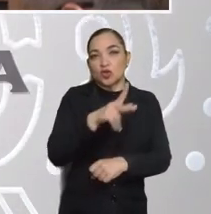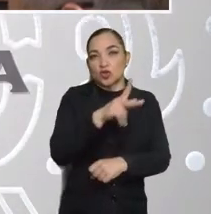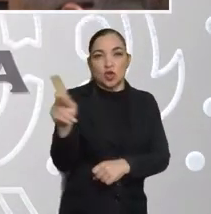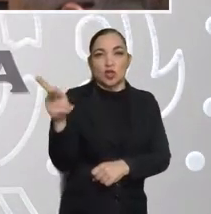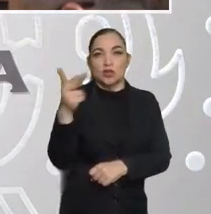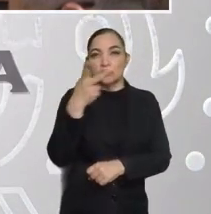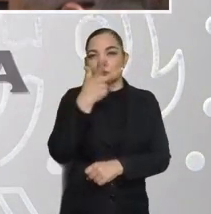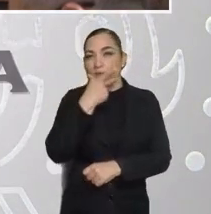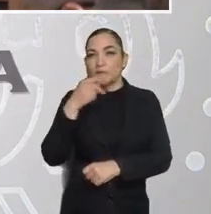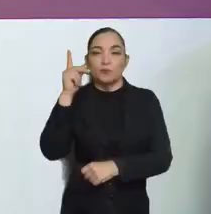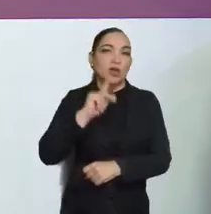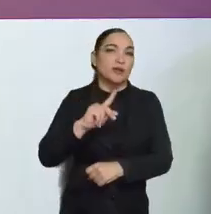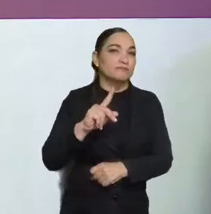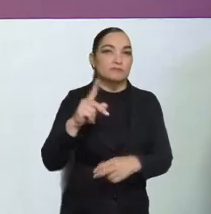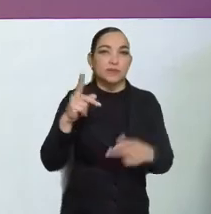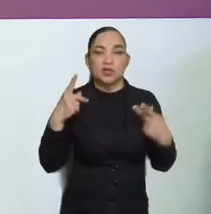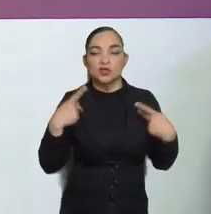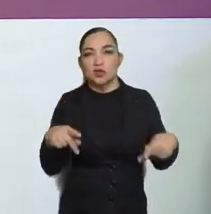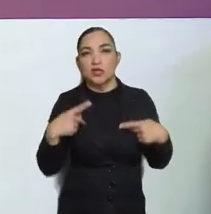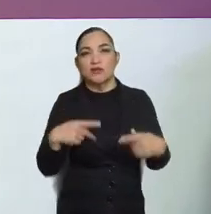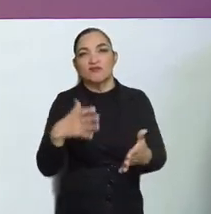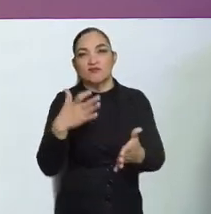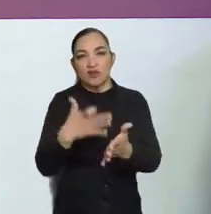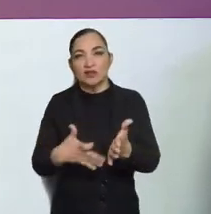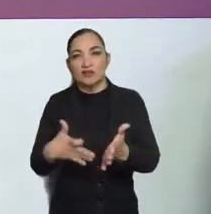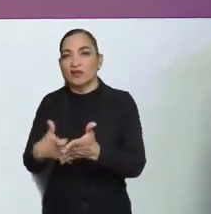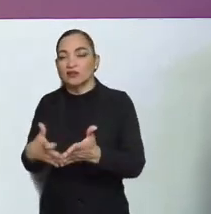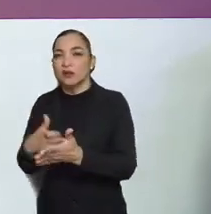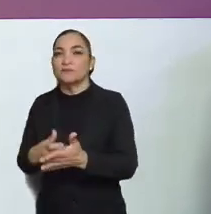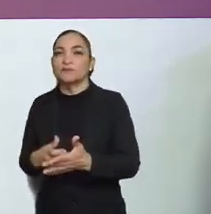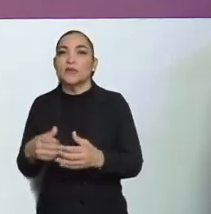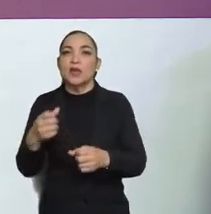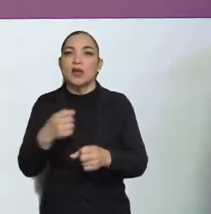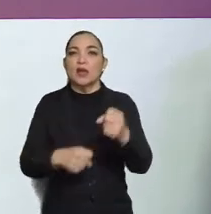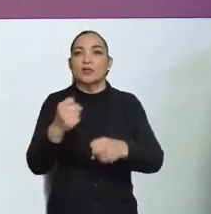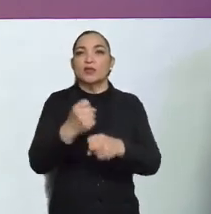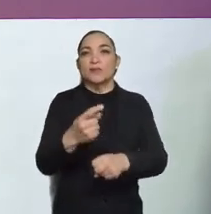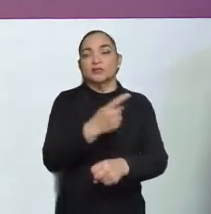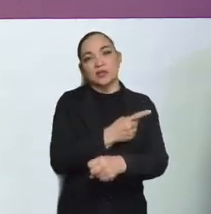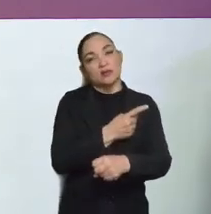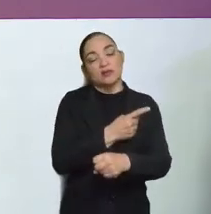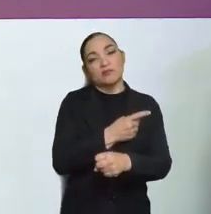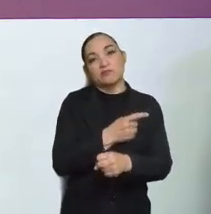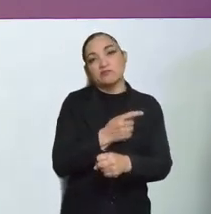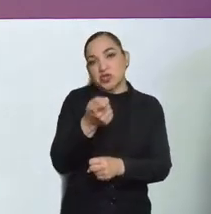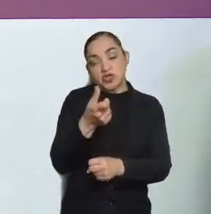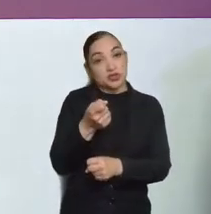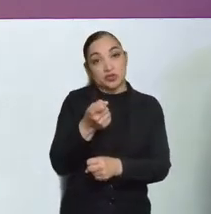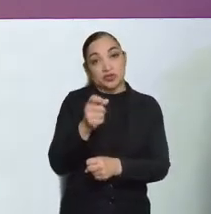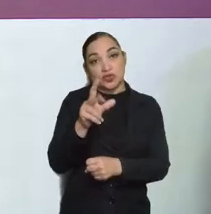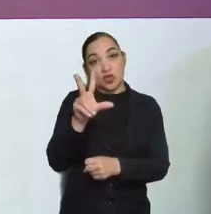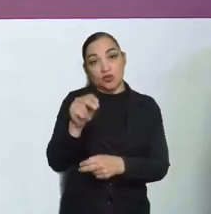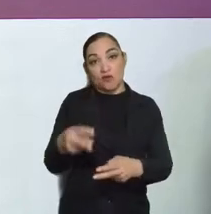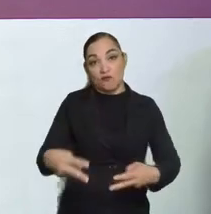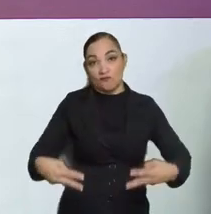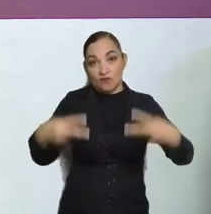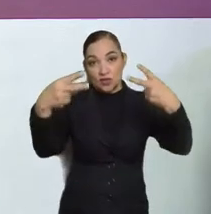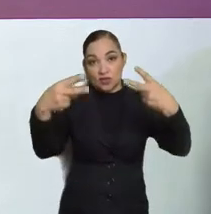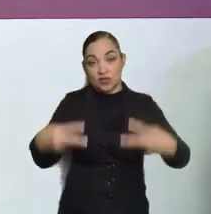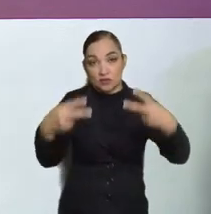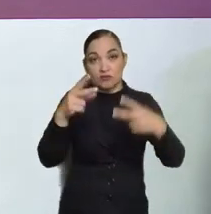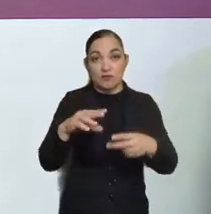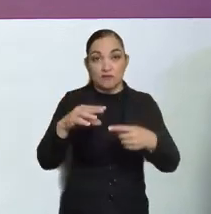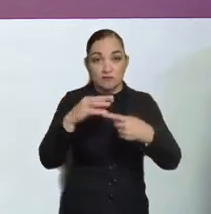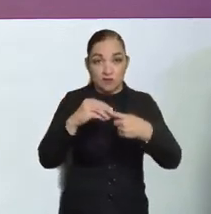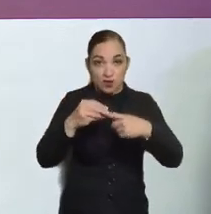veces que el año pasado, por ejemplo, hubo unos poquitos que no vendieron el frijol y busqué la manera de comprárselos. Nosotros